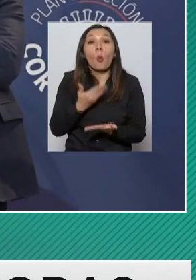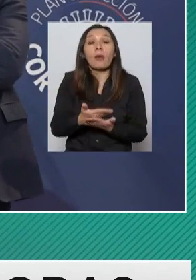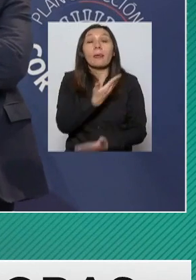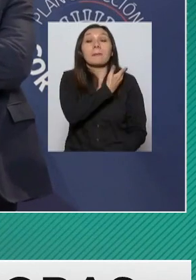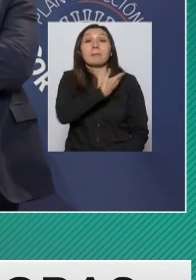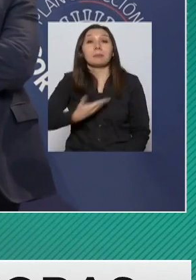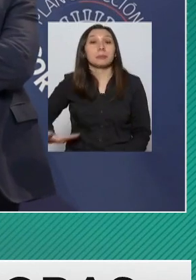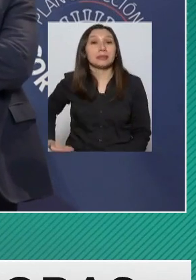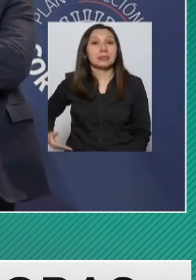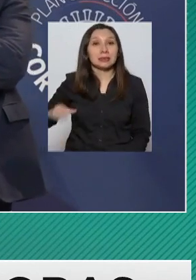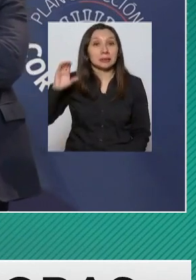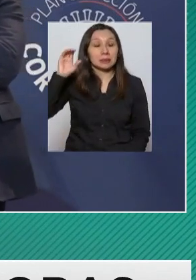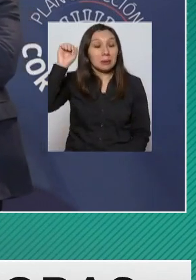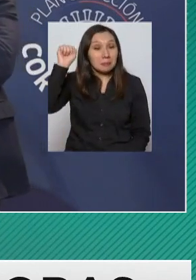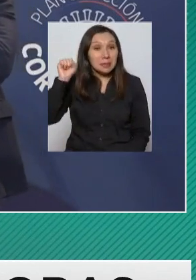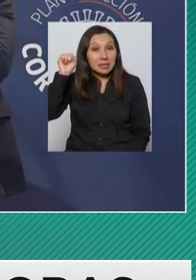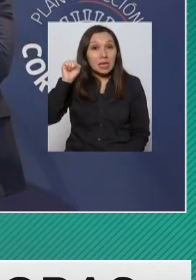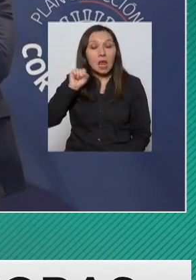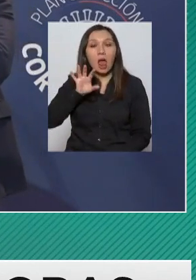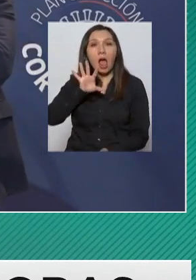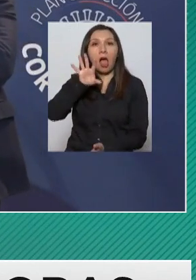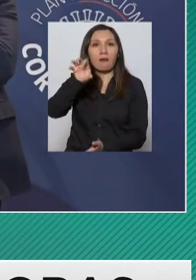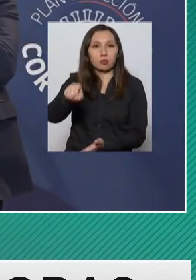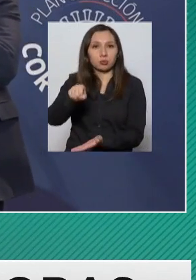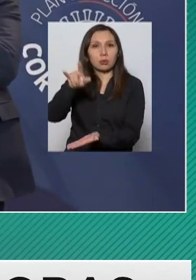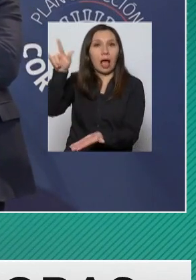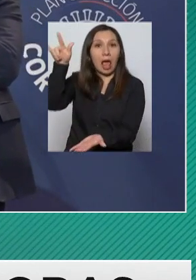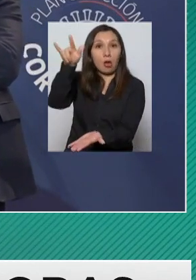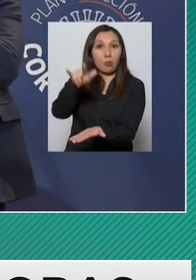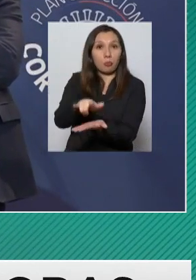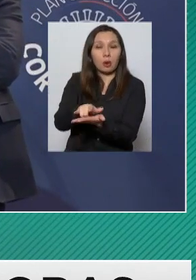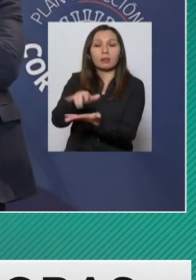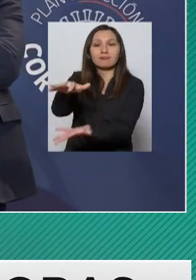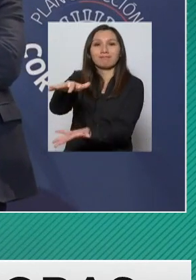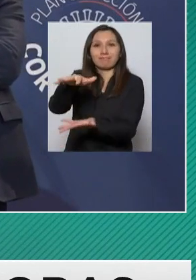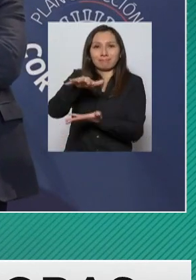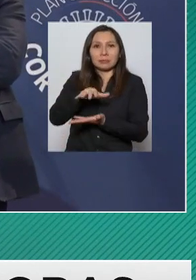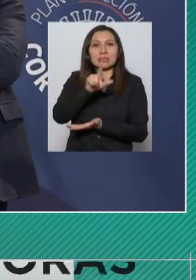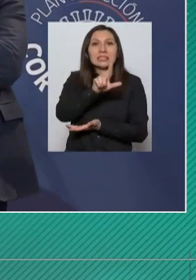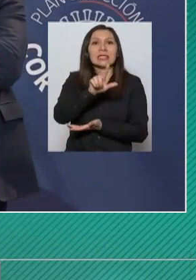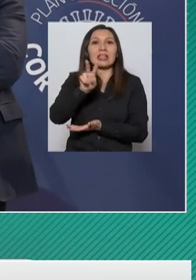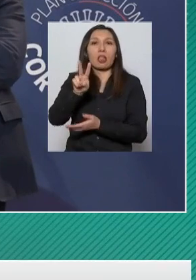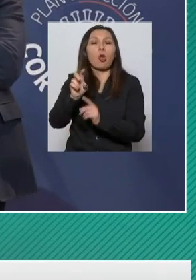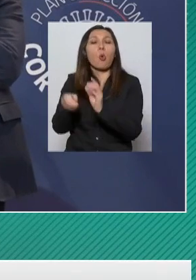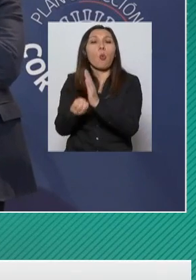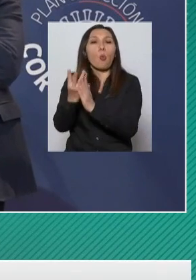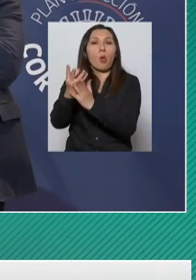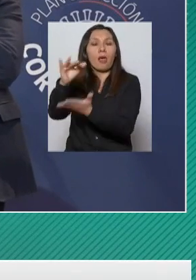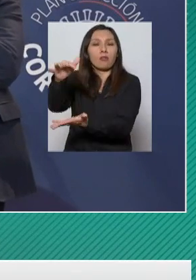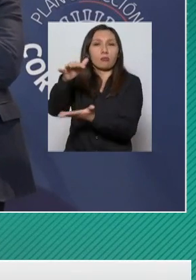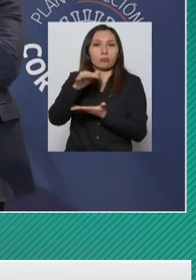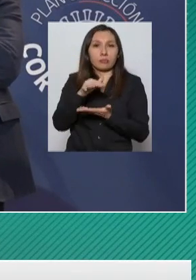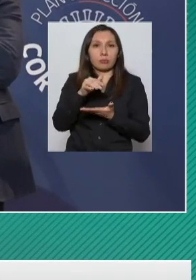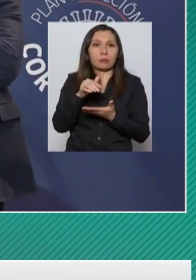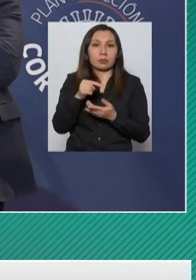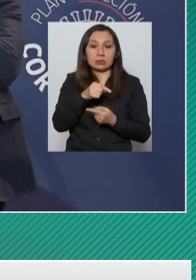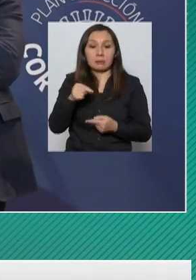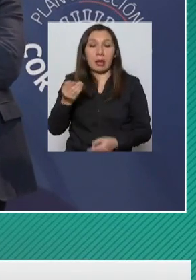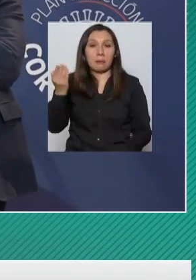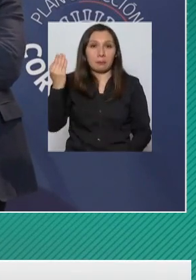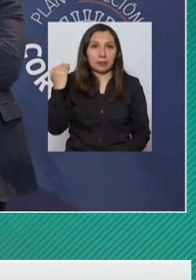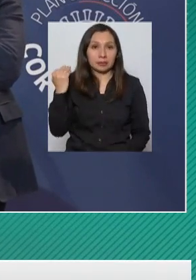presidente sebastián piñera acudió al aeropuerto a recibir los 72 ventiladores que llegaron la semana pasada